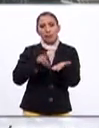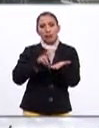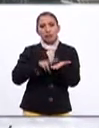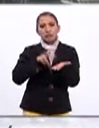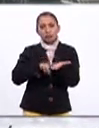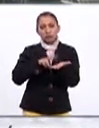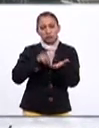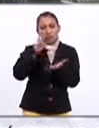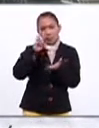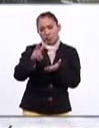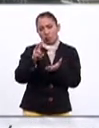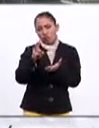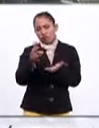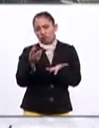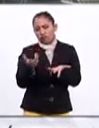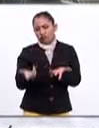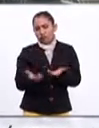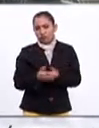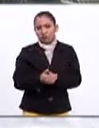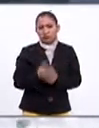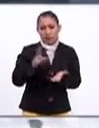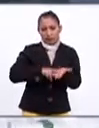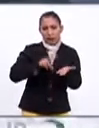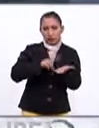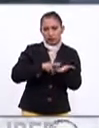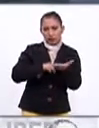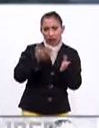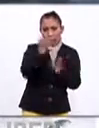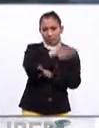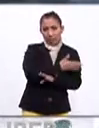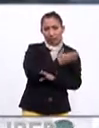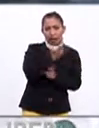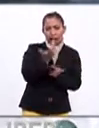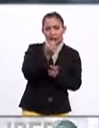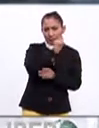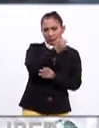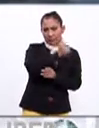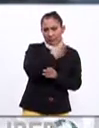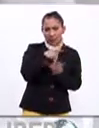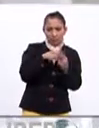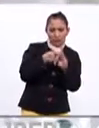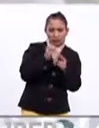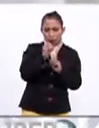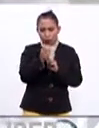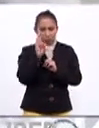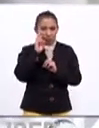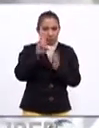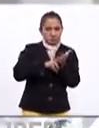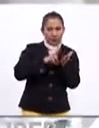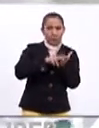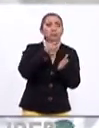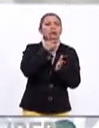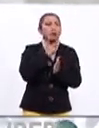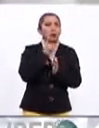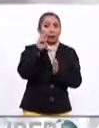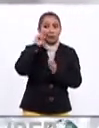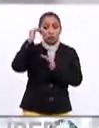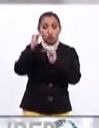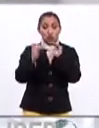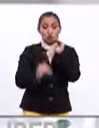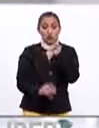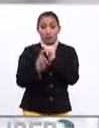precio, si tomamos en cuenta el precio que existía a finales de septiembre, principios de octubre. Entonces es una caída